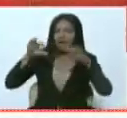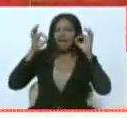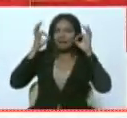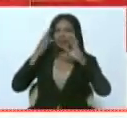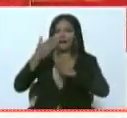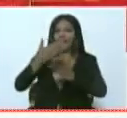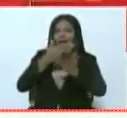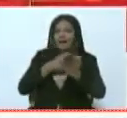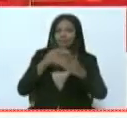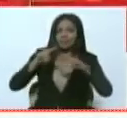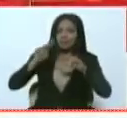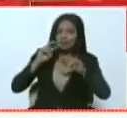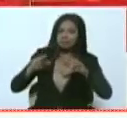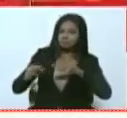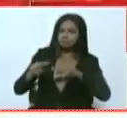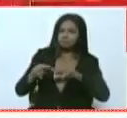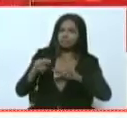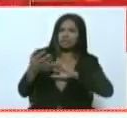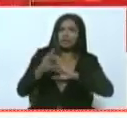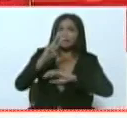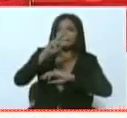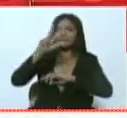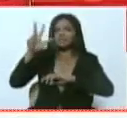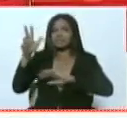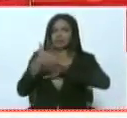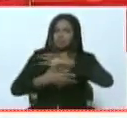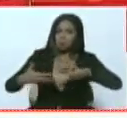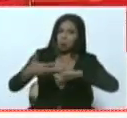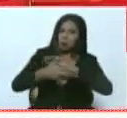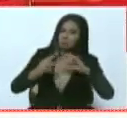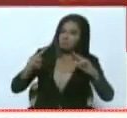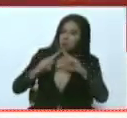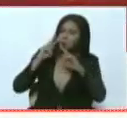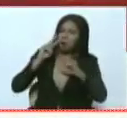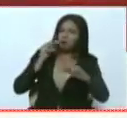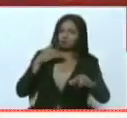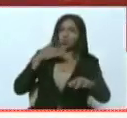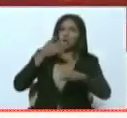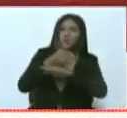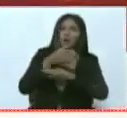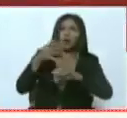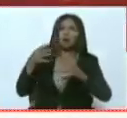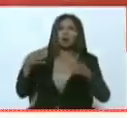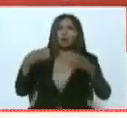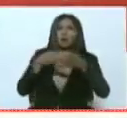de uno de los bloques del 23 de enero. Íbamos a una reunión,